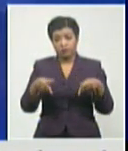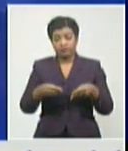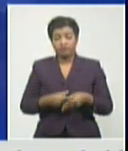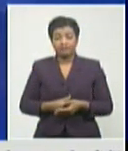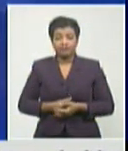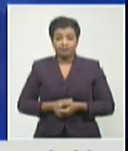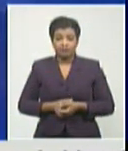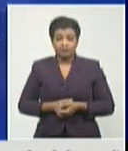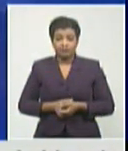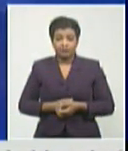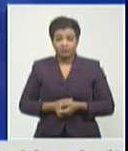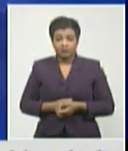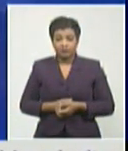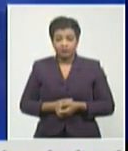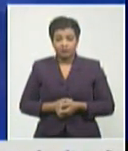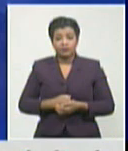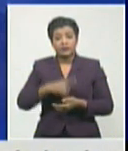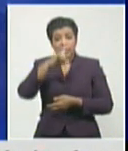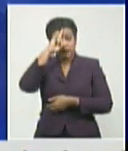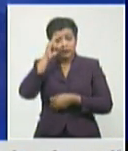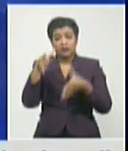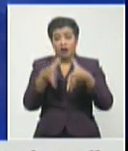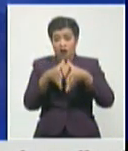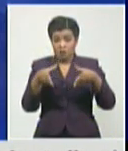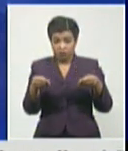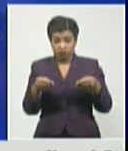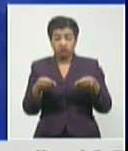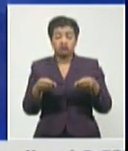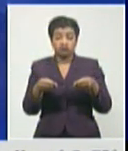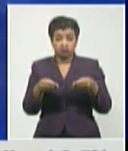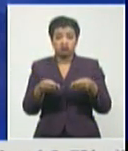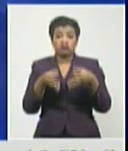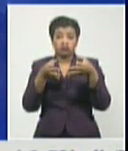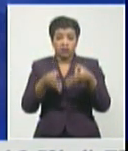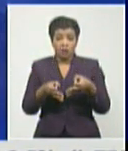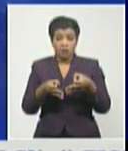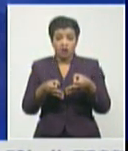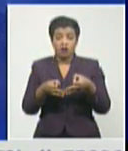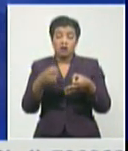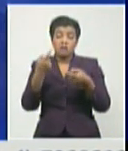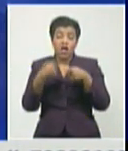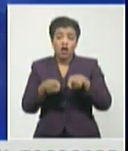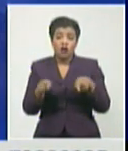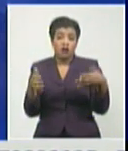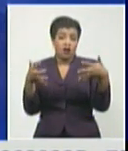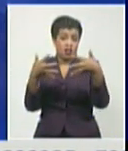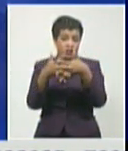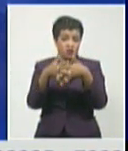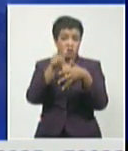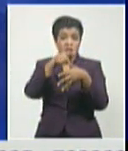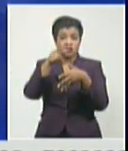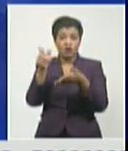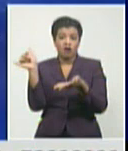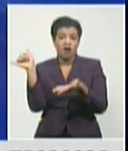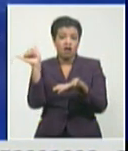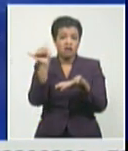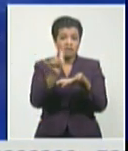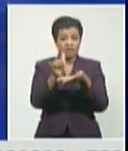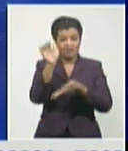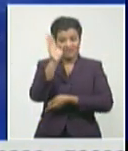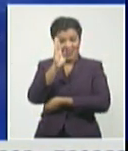se plantea que en japón aunque se relaciona con personas que vinieron de brasil